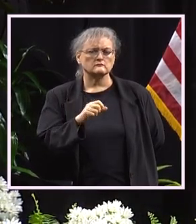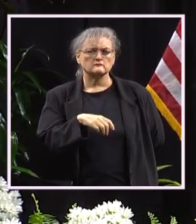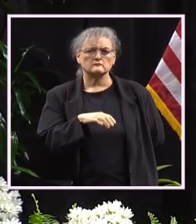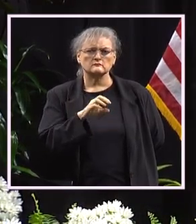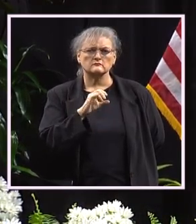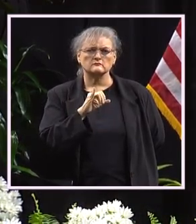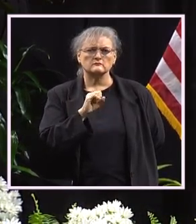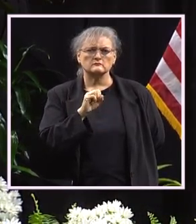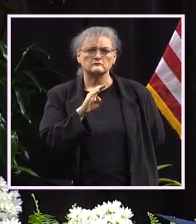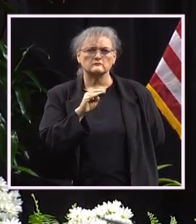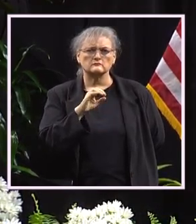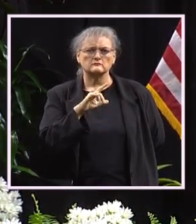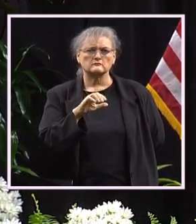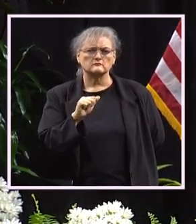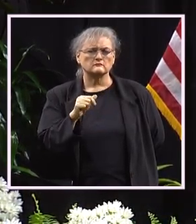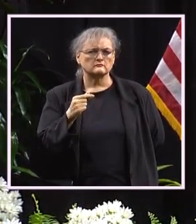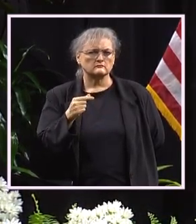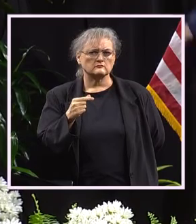Isabella Catherine Garcia.